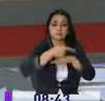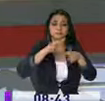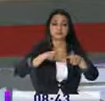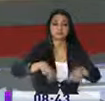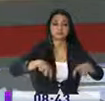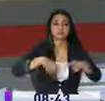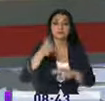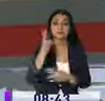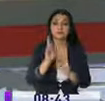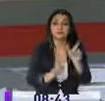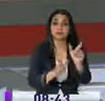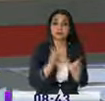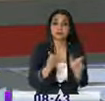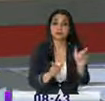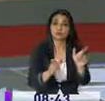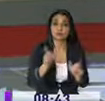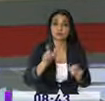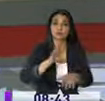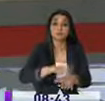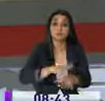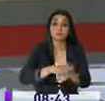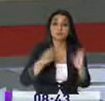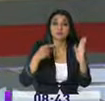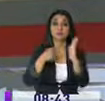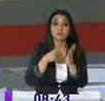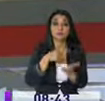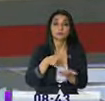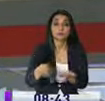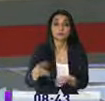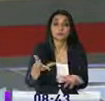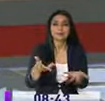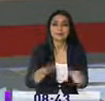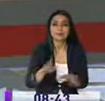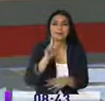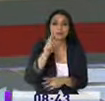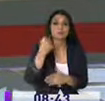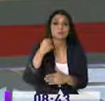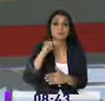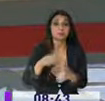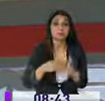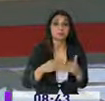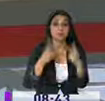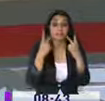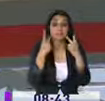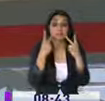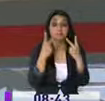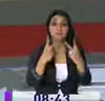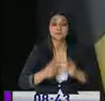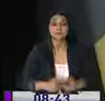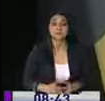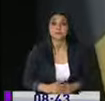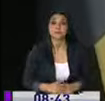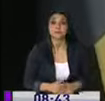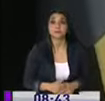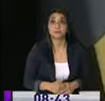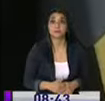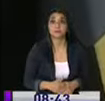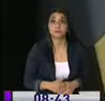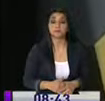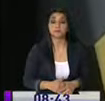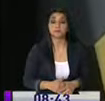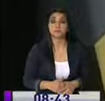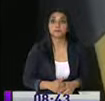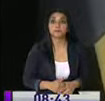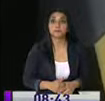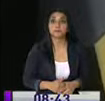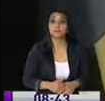17 personas y aquí hubo, sin duda, evasión tributaria de $1 millón. Miremos. Y cuando abrimos, encontramos